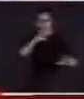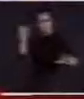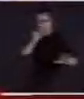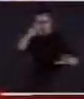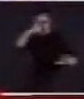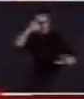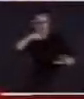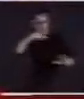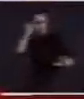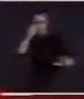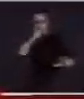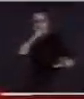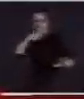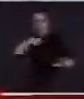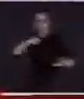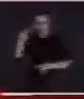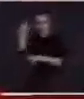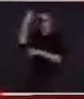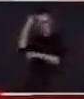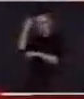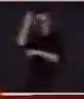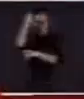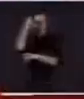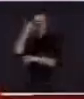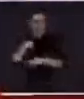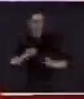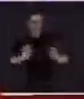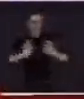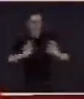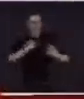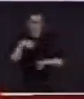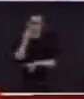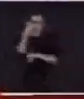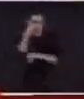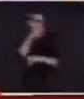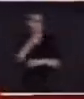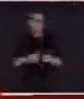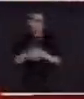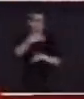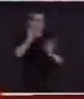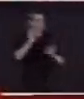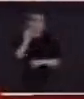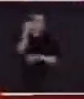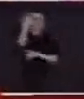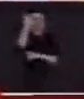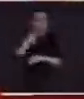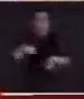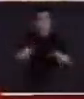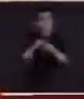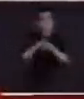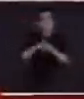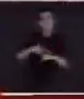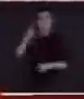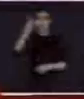gourmet, seguro que triunfaré. Ya soy un suicide, suicide, soy el duque de Antena